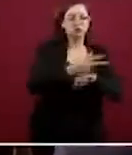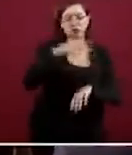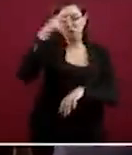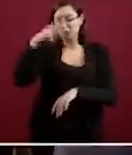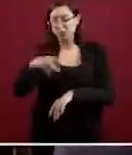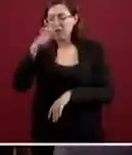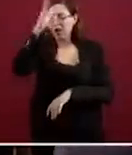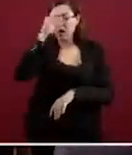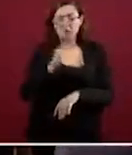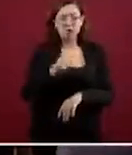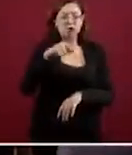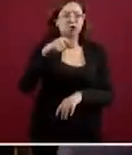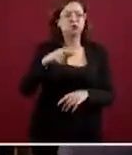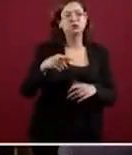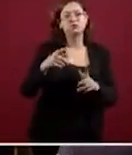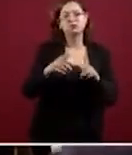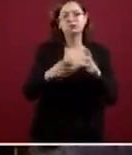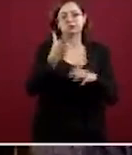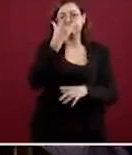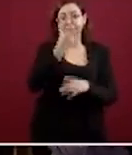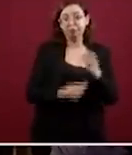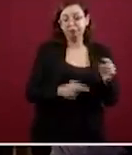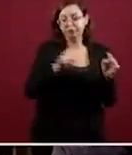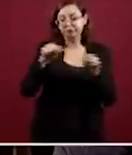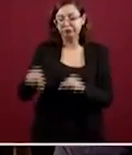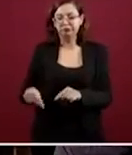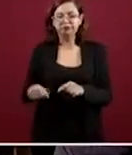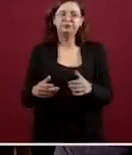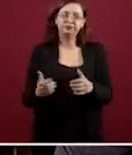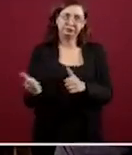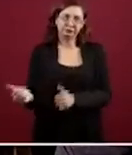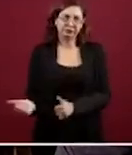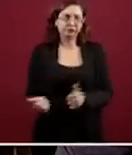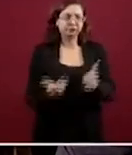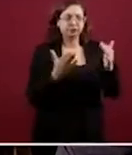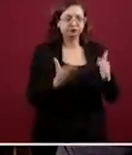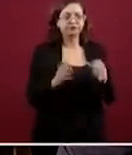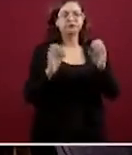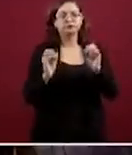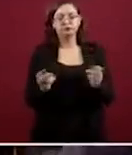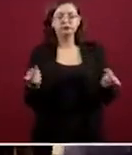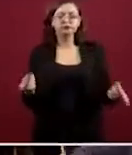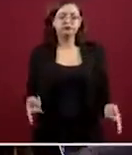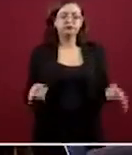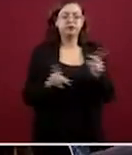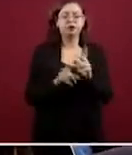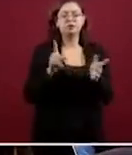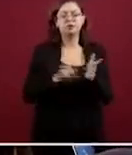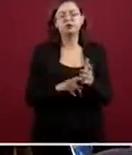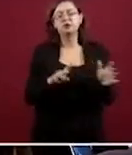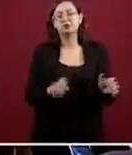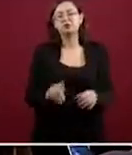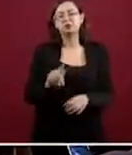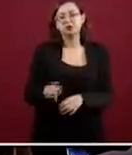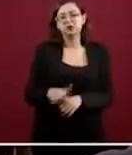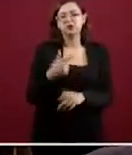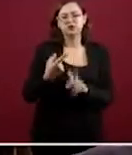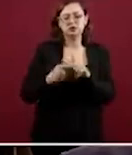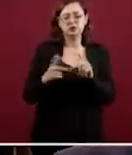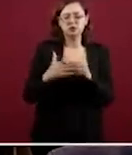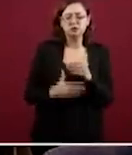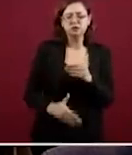el cual está vigente desde 1978 este este tratado